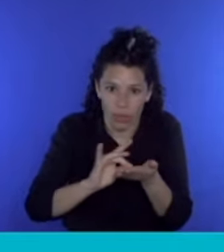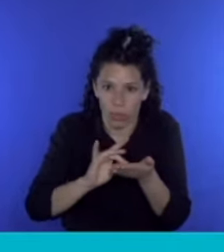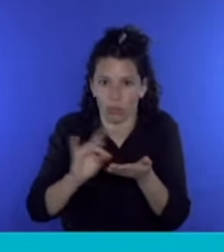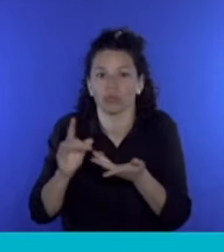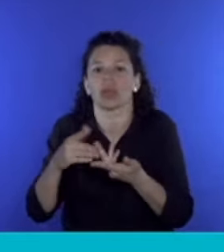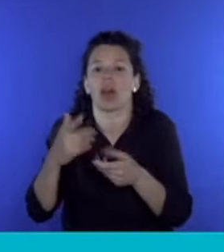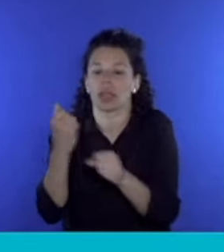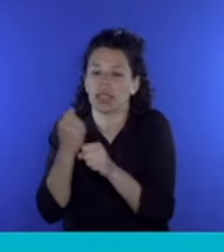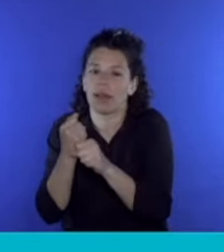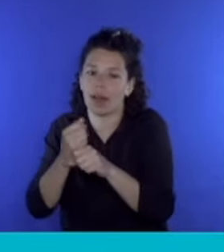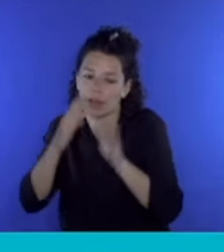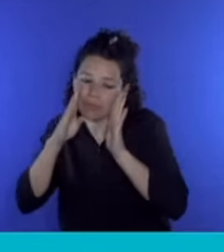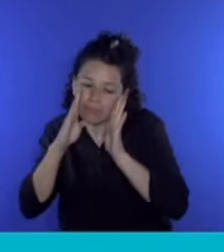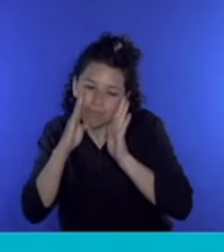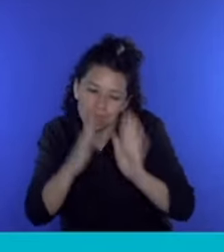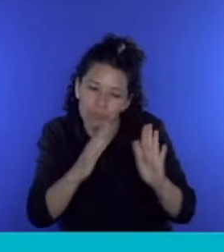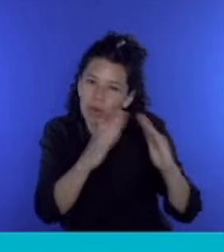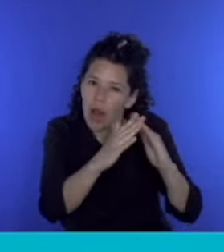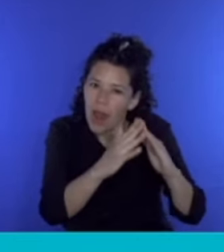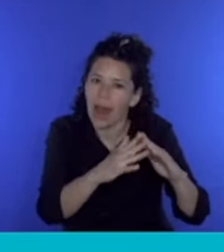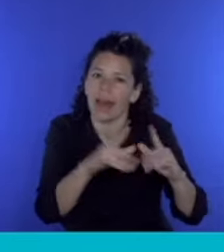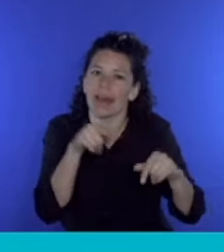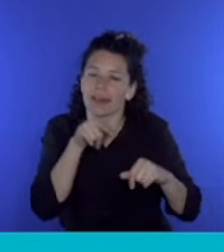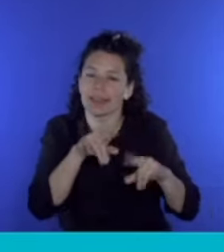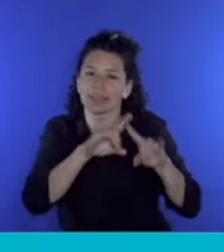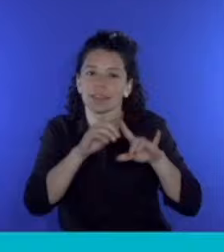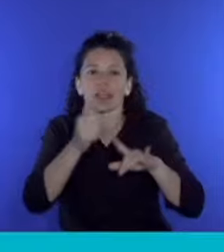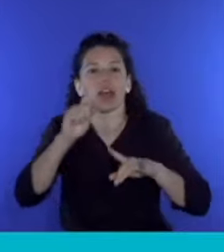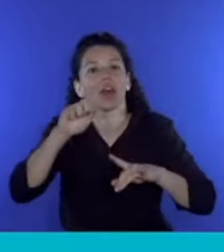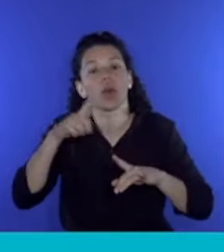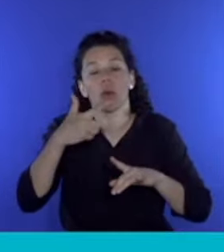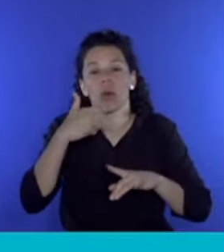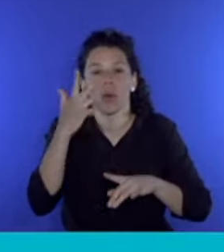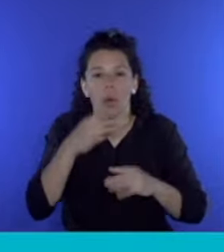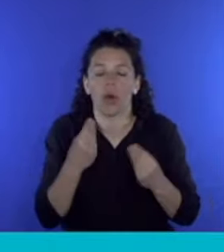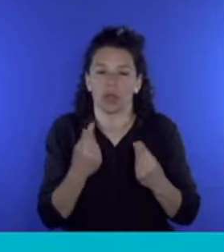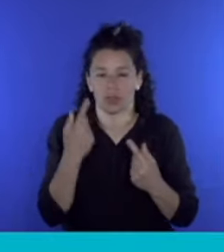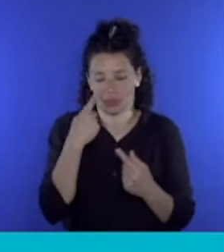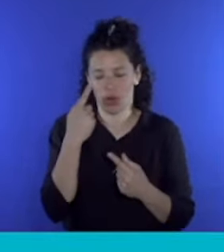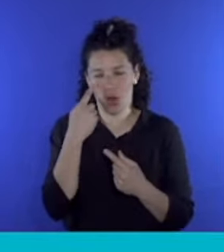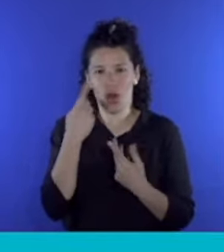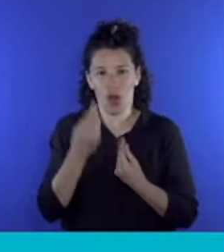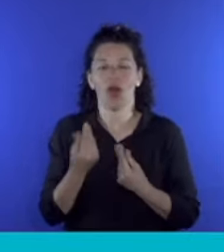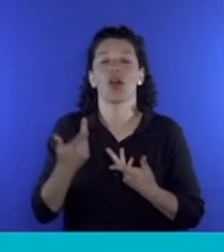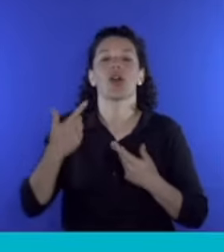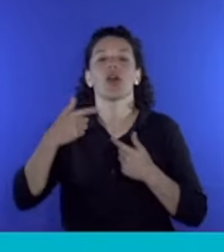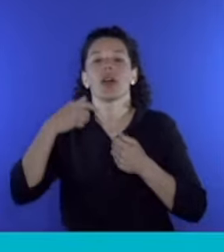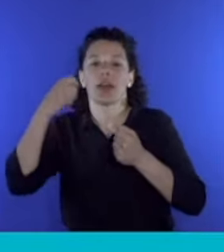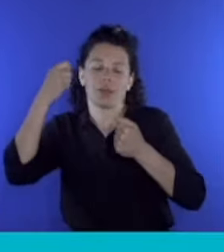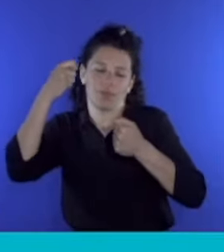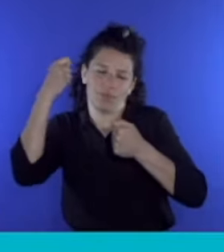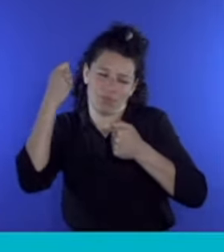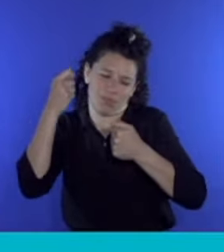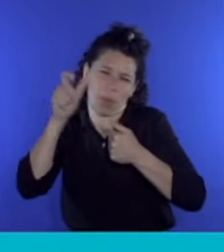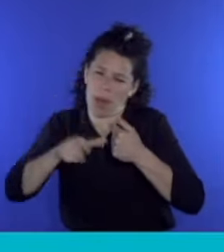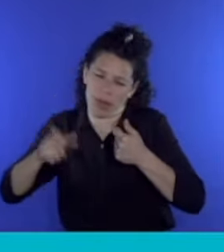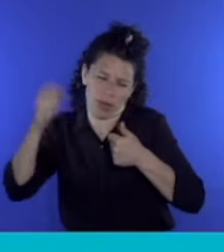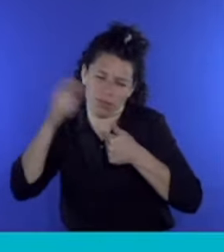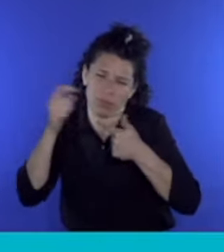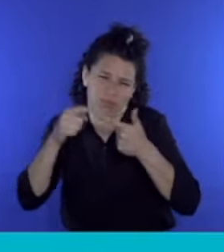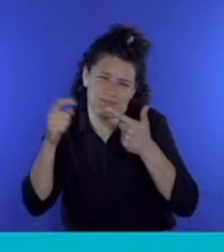ello me consta eh tanto desde el primer momento bueno Noelia Saavedra Facundo Tin aneli no me quiero